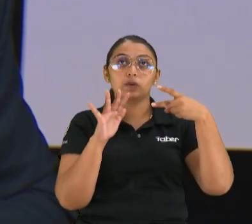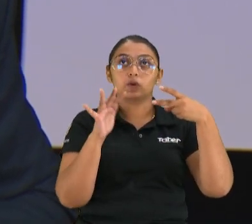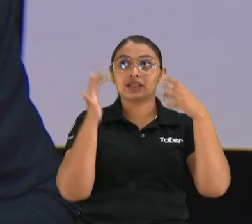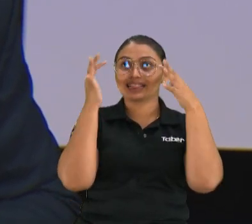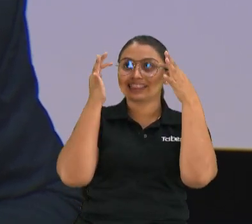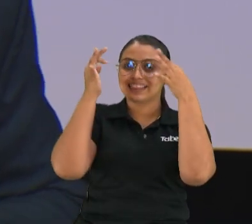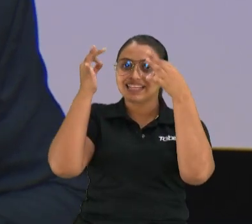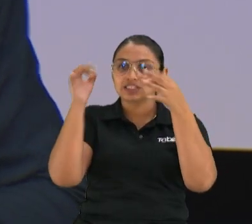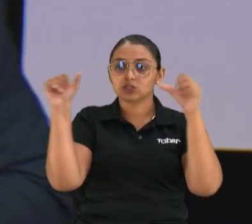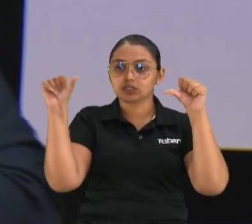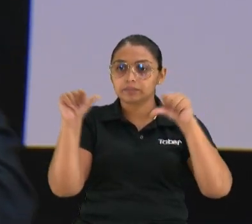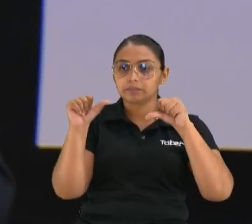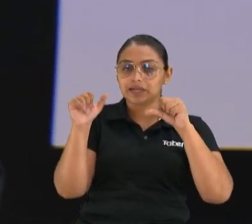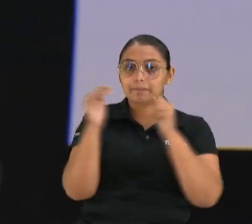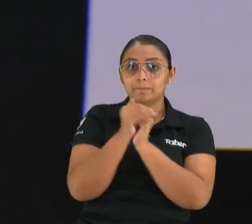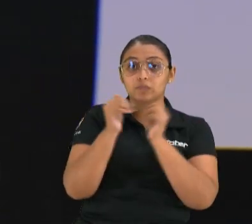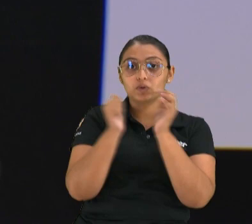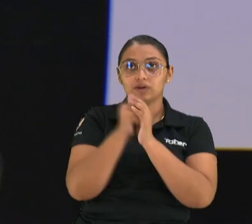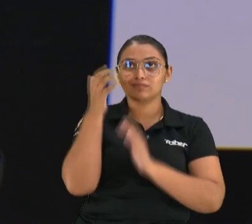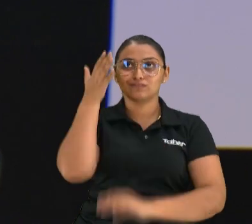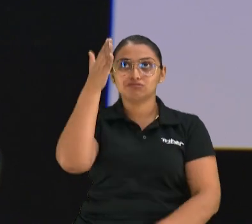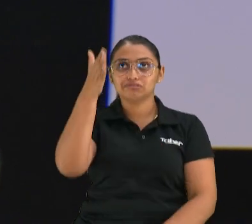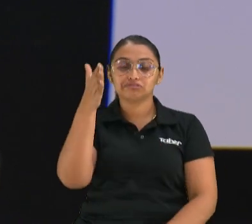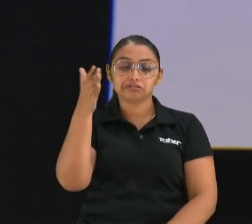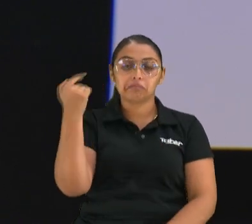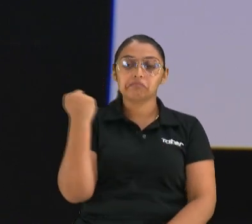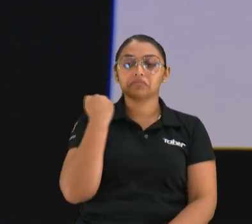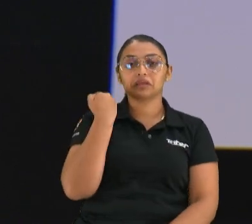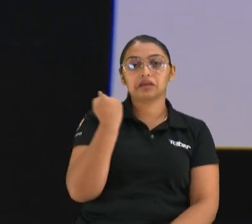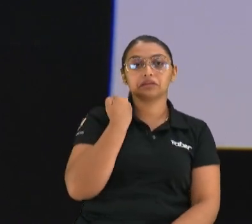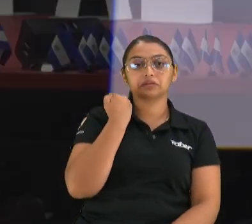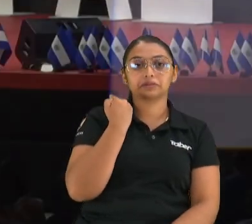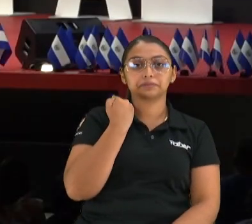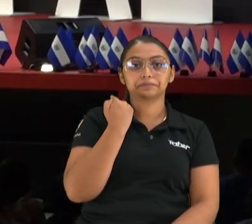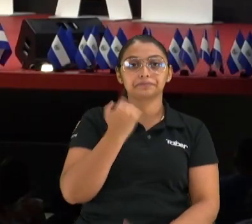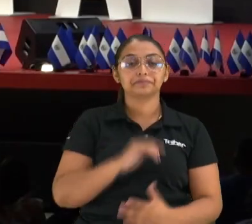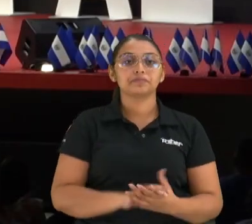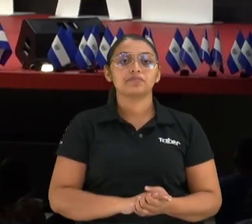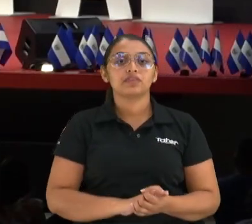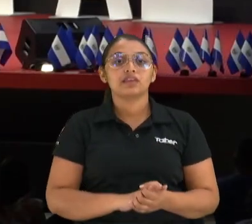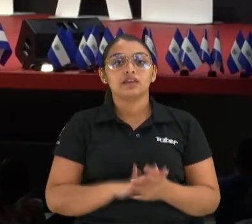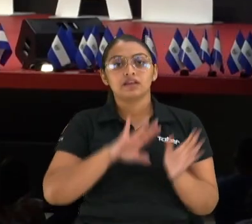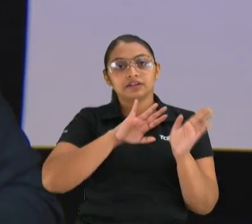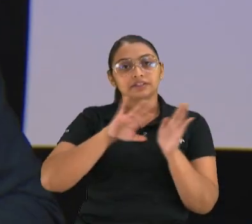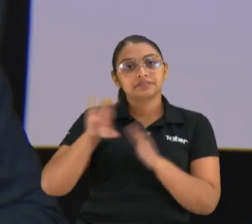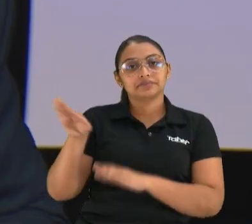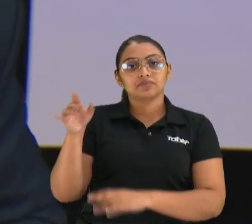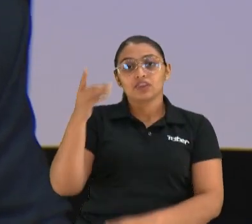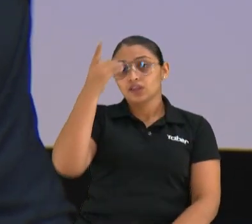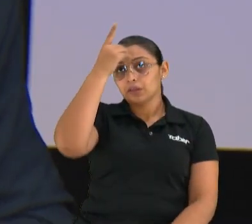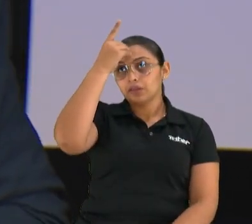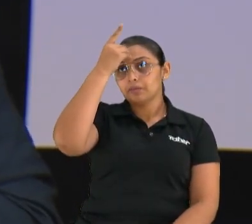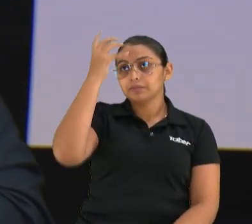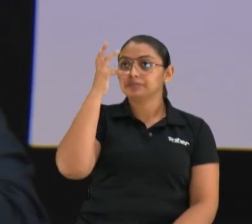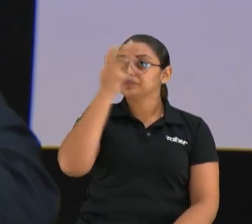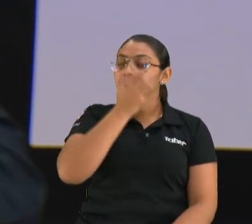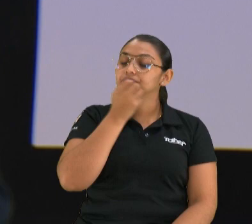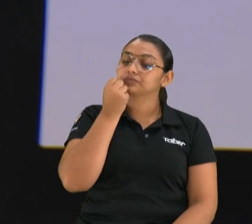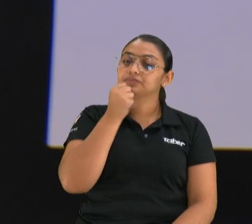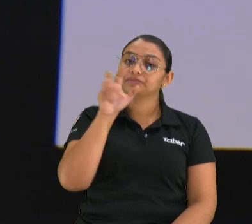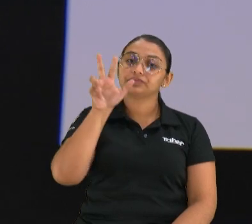estaba llegando el fin de semana fue precioso visitamos tres iglesias diferentes iglesia cosecha